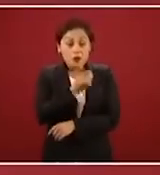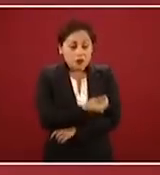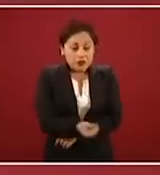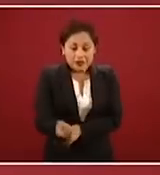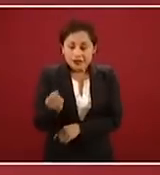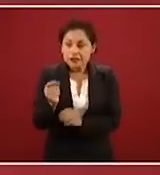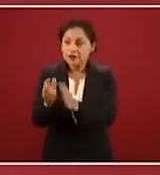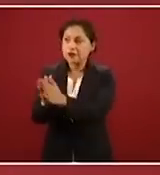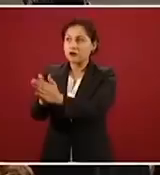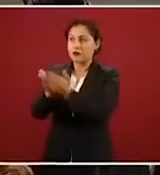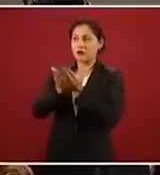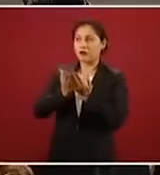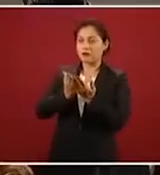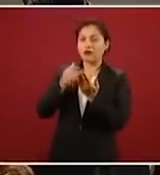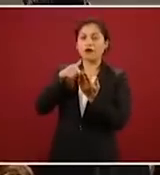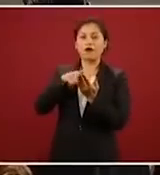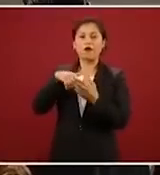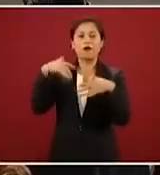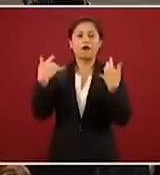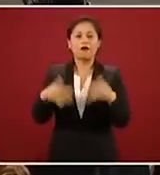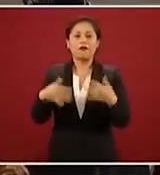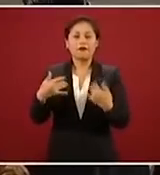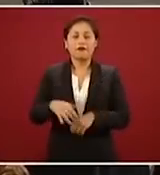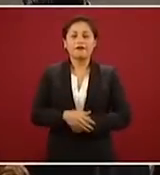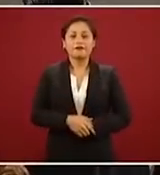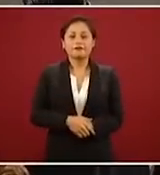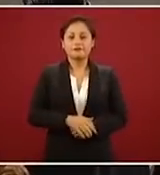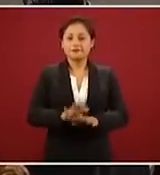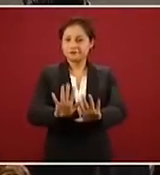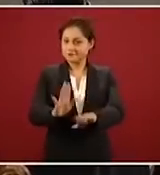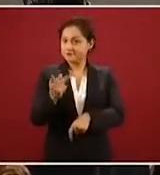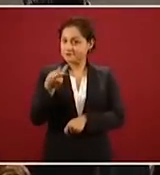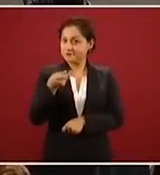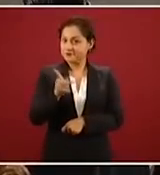Pero quiero decirles que yo viví